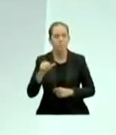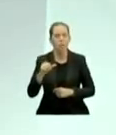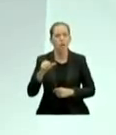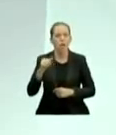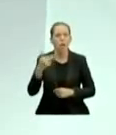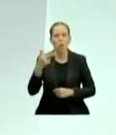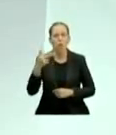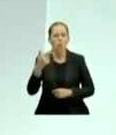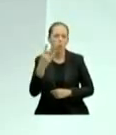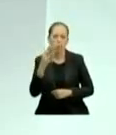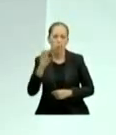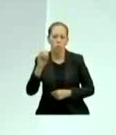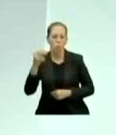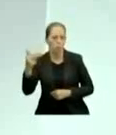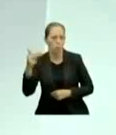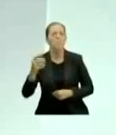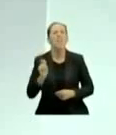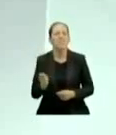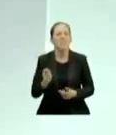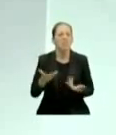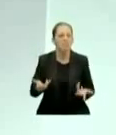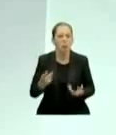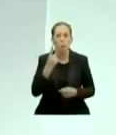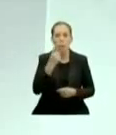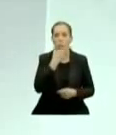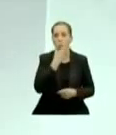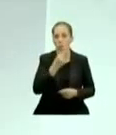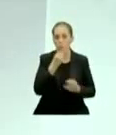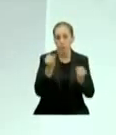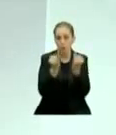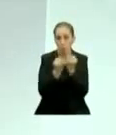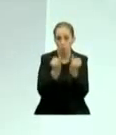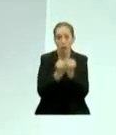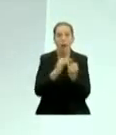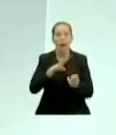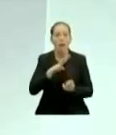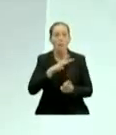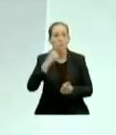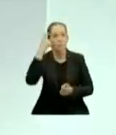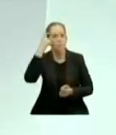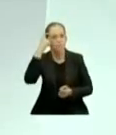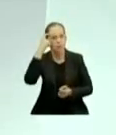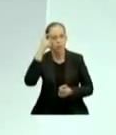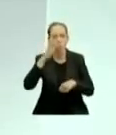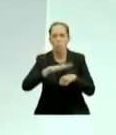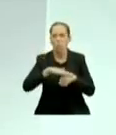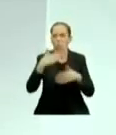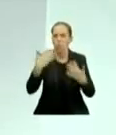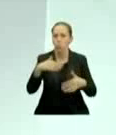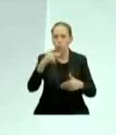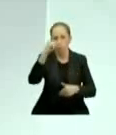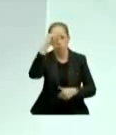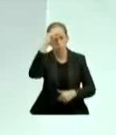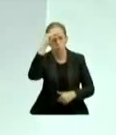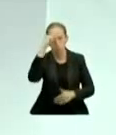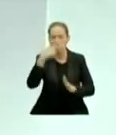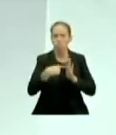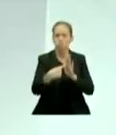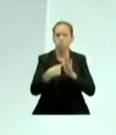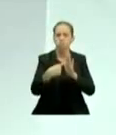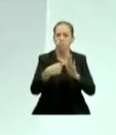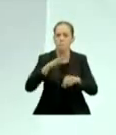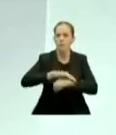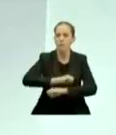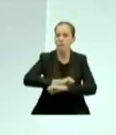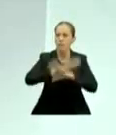Who, el cual fue una mente brillante que tenía metodología, estructura y hablaba con cuentas claras para hacer grandes